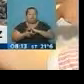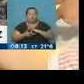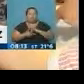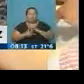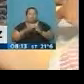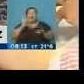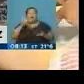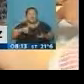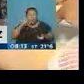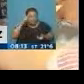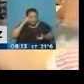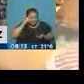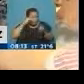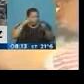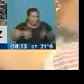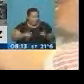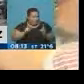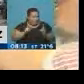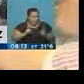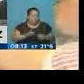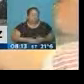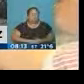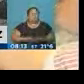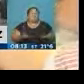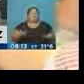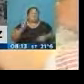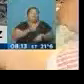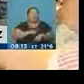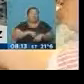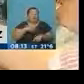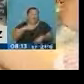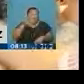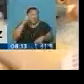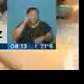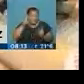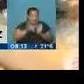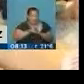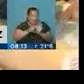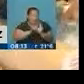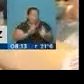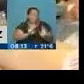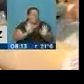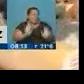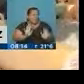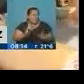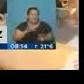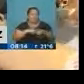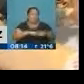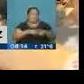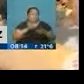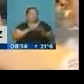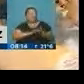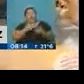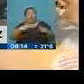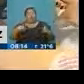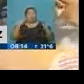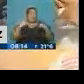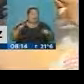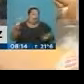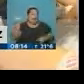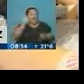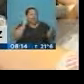fueron adoptadas y respetadas como correspondía. En ese momento debe respetarse la legislación como es y no discutirse sobre cosas